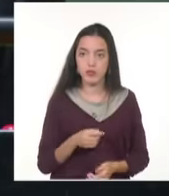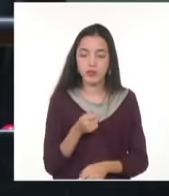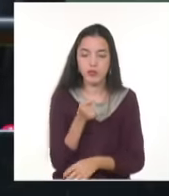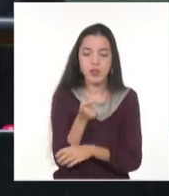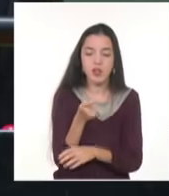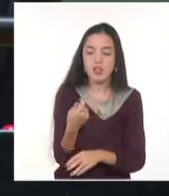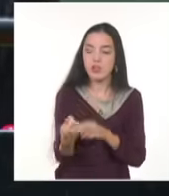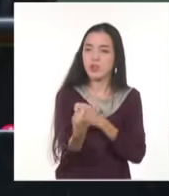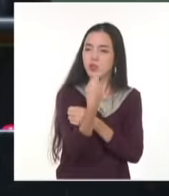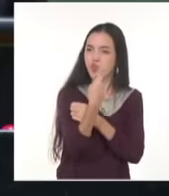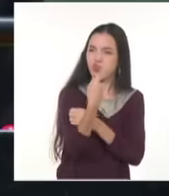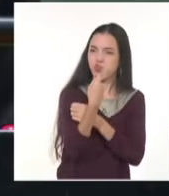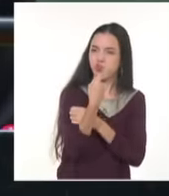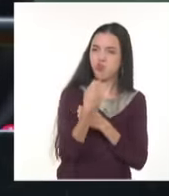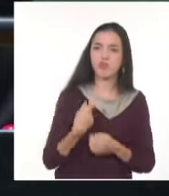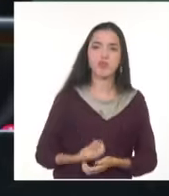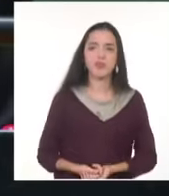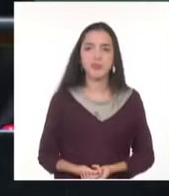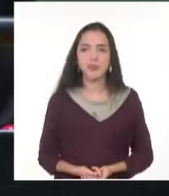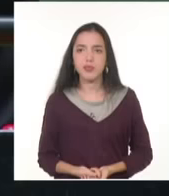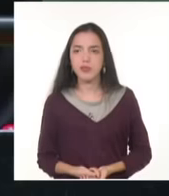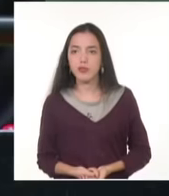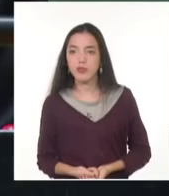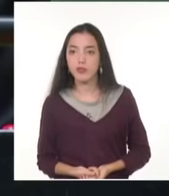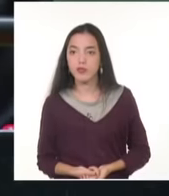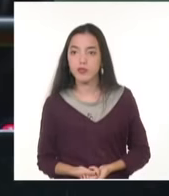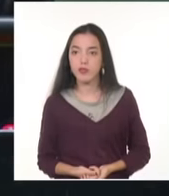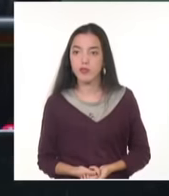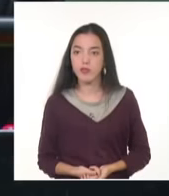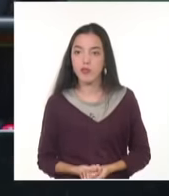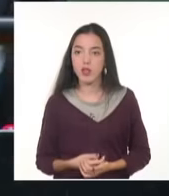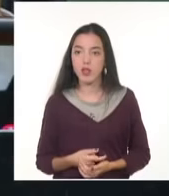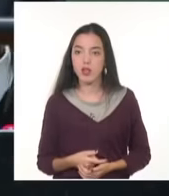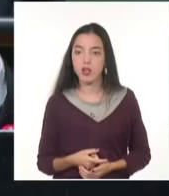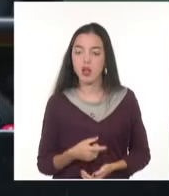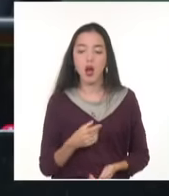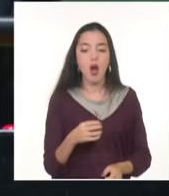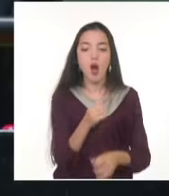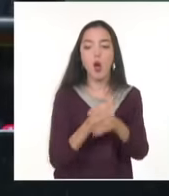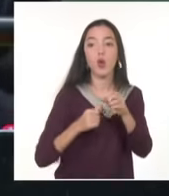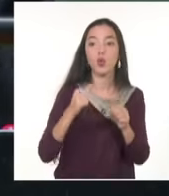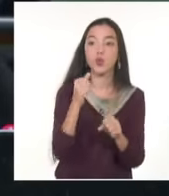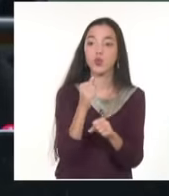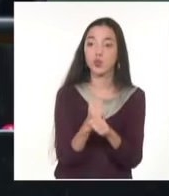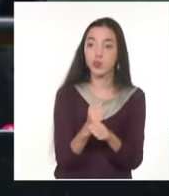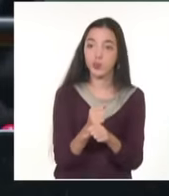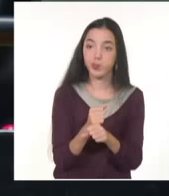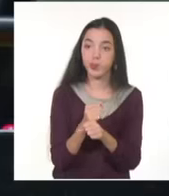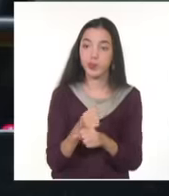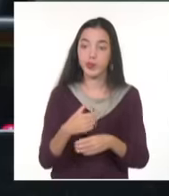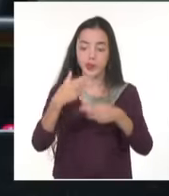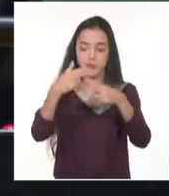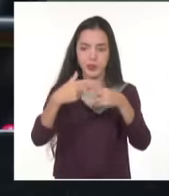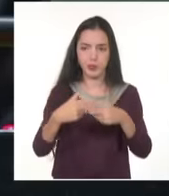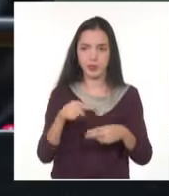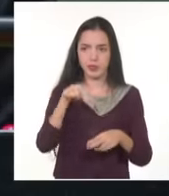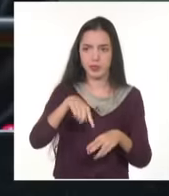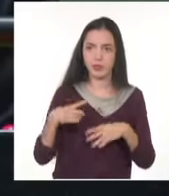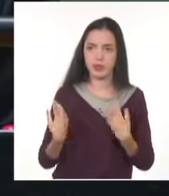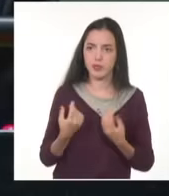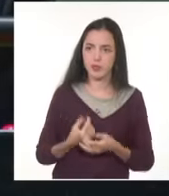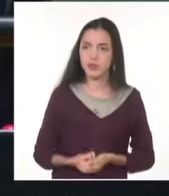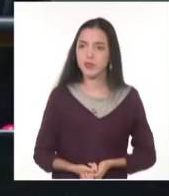político estadounidense en función de una agenda estrecha y hostil, muy particular,